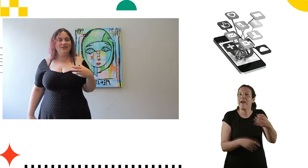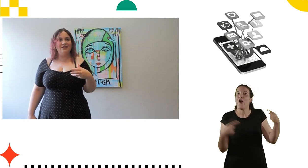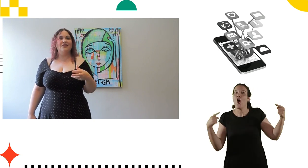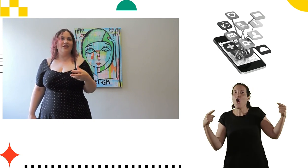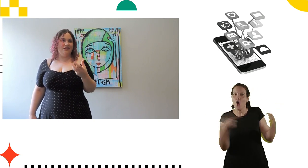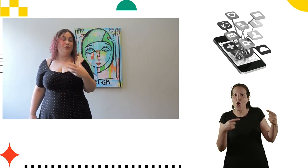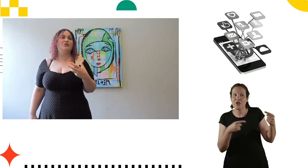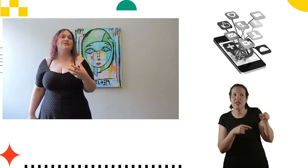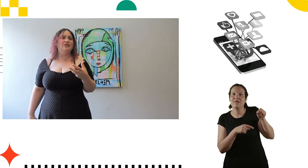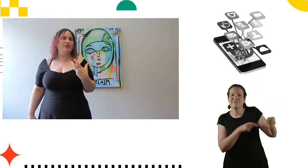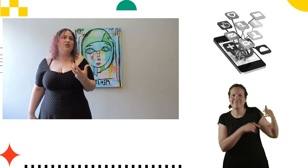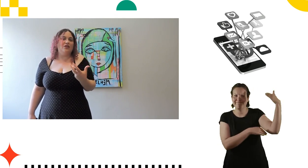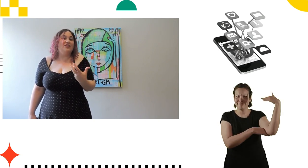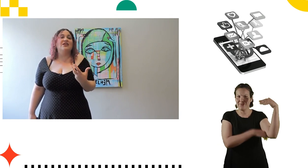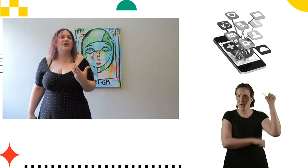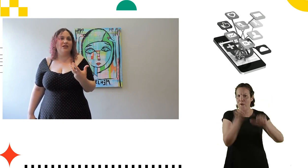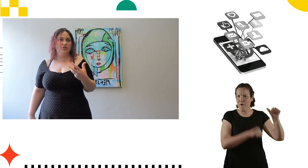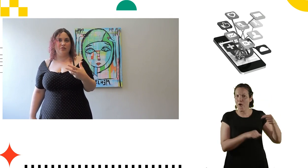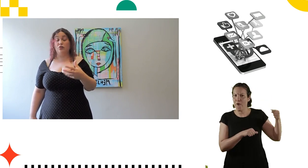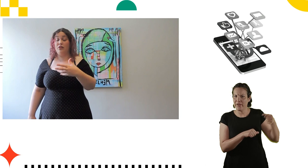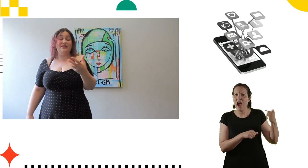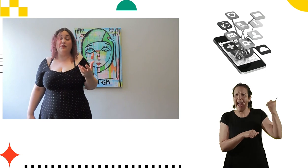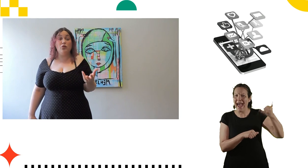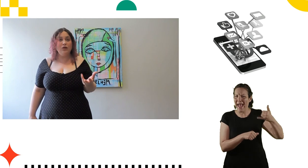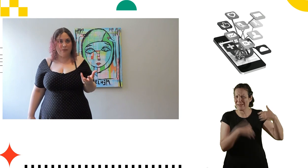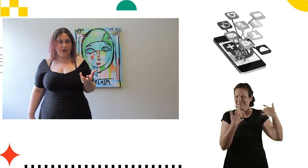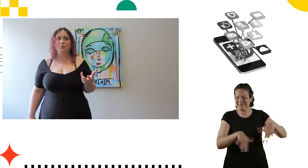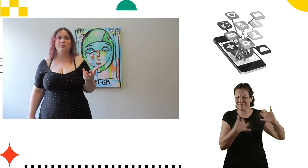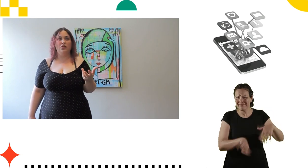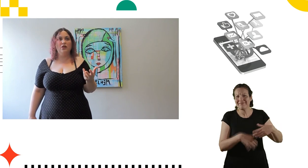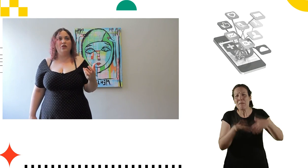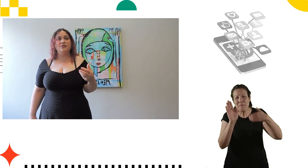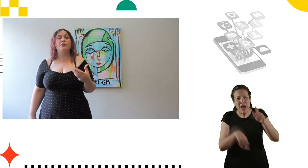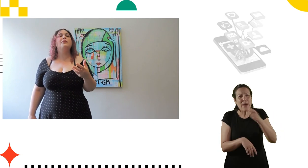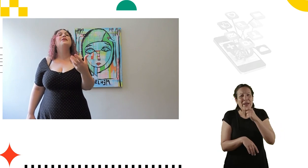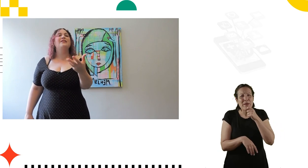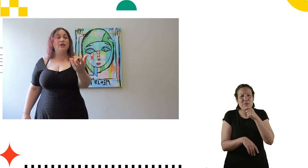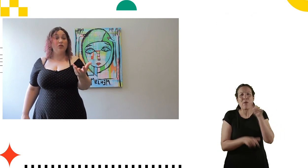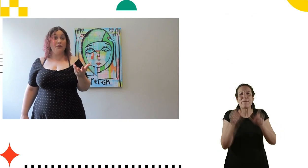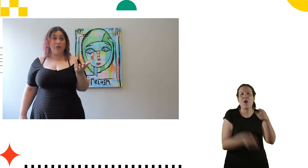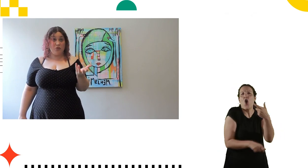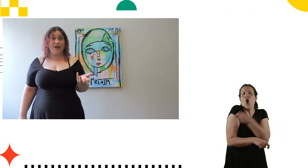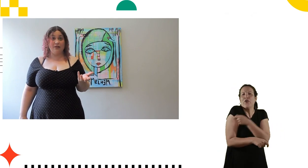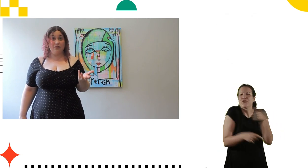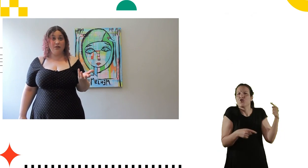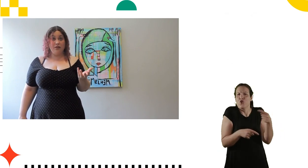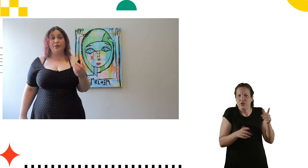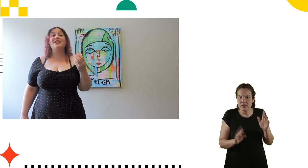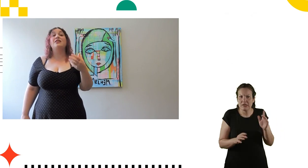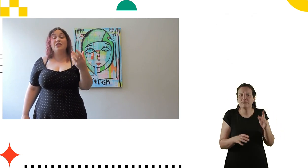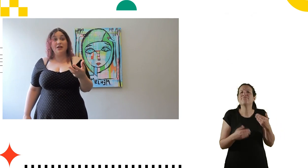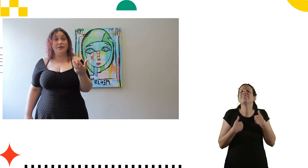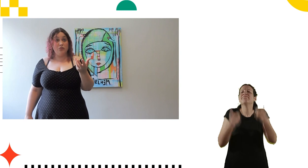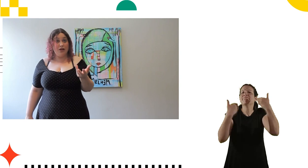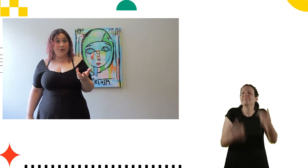oleada de discursos anticientíficos que nos está llegando, sobre todo de antivacunas, por ejemplo. Y decir, bueno, ¿por qué me tengo que vacunar? ¿Por